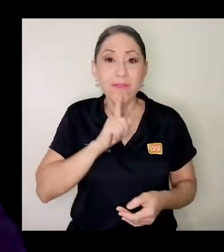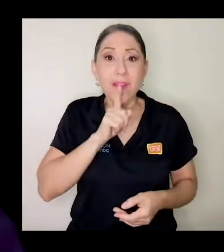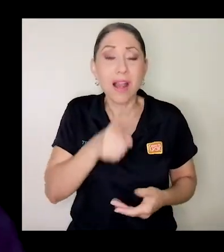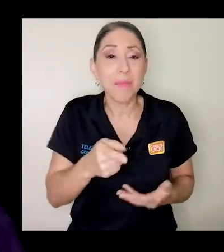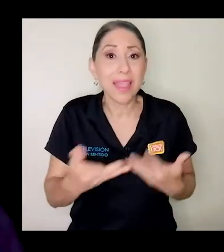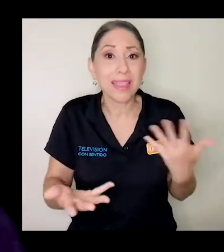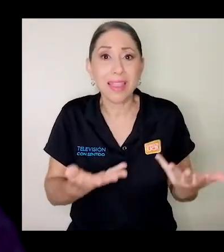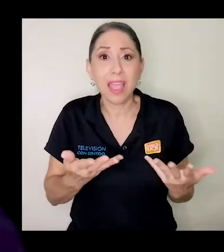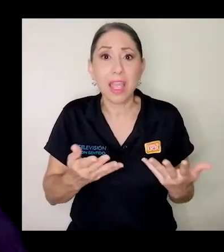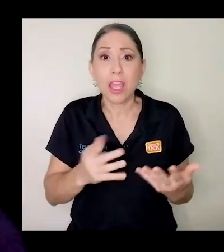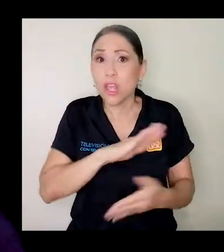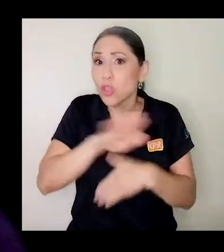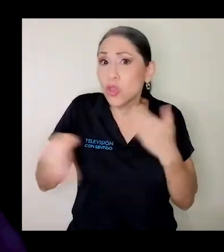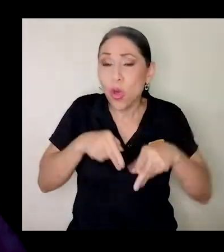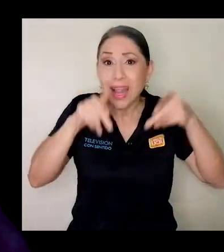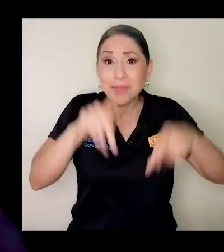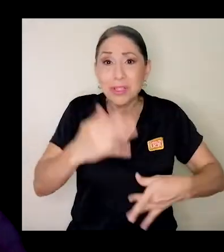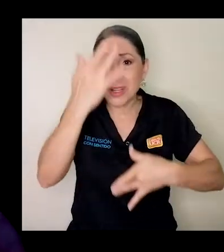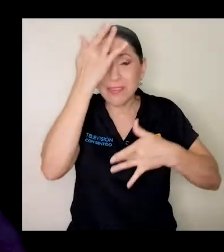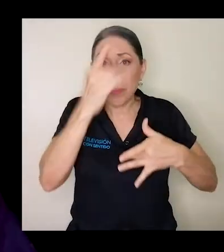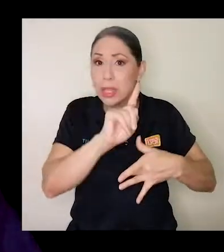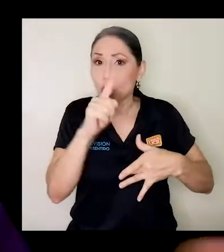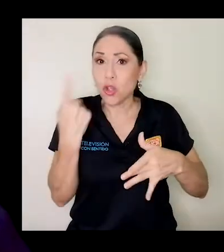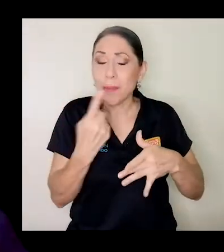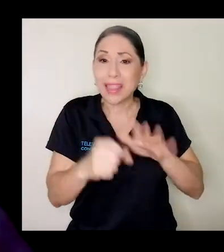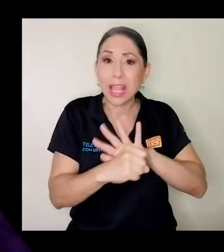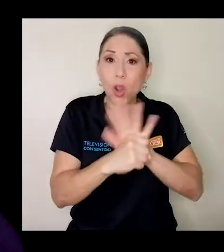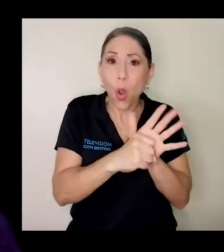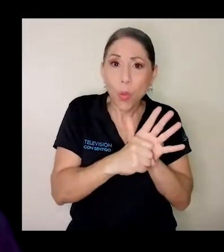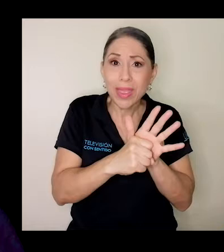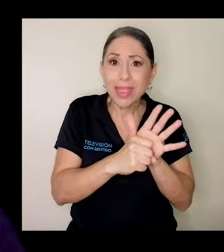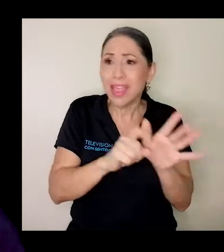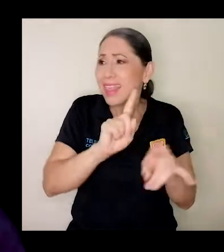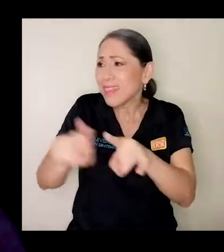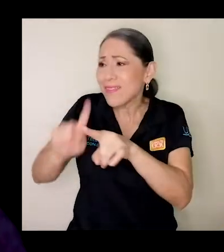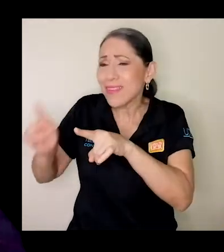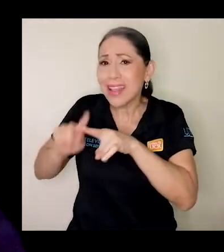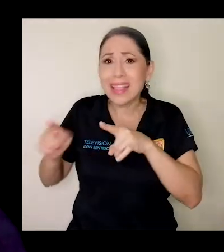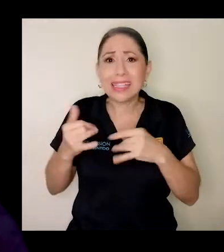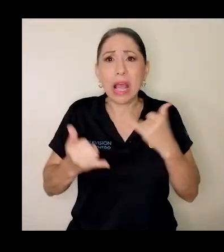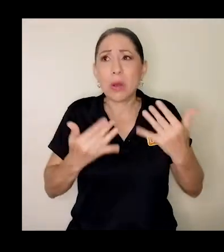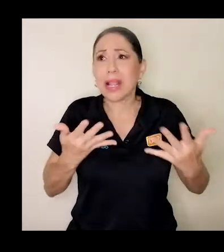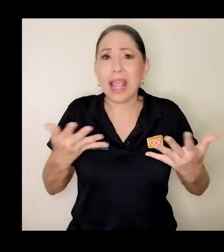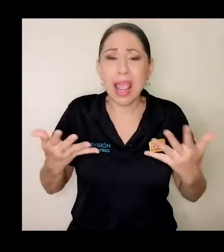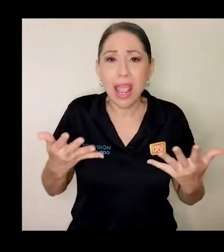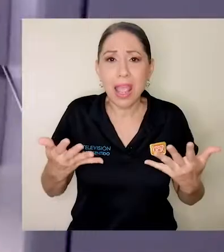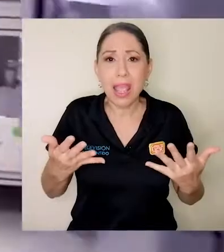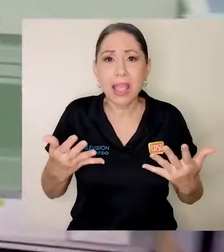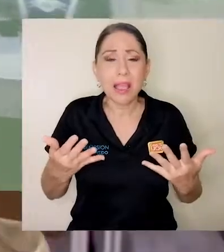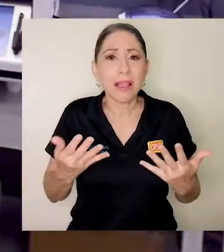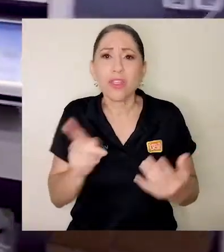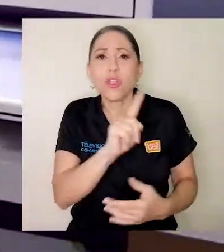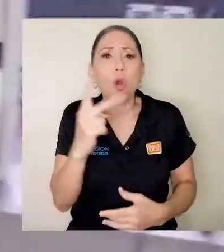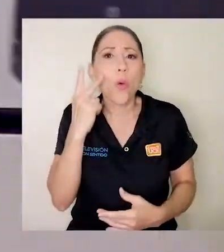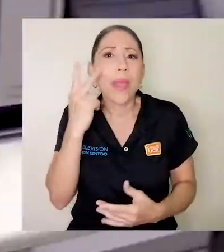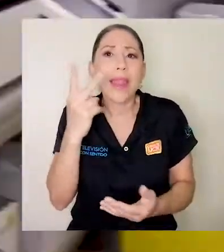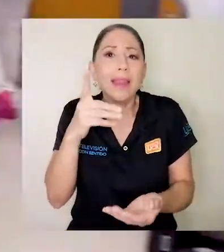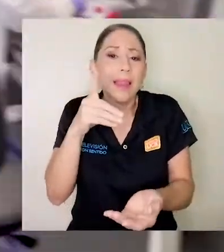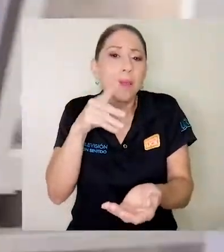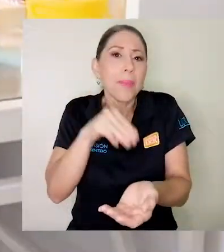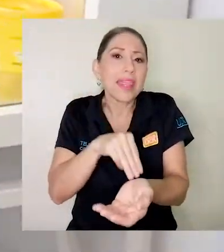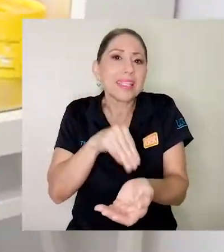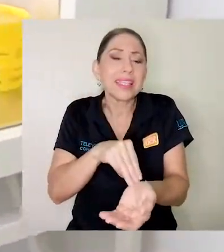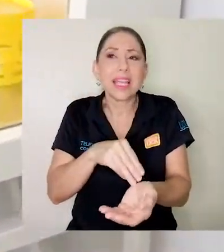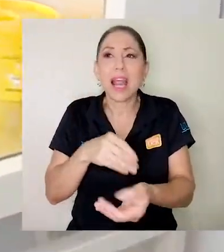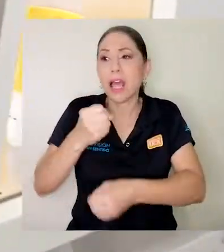de todos los enfermos, no solo por COVID ahorita, es por toda la parte de salud. No ver la medicina ni ver el trabajo de salud